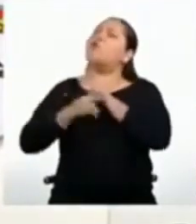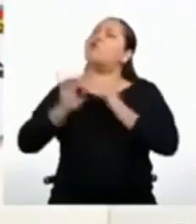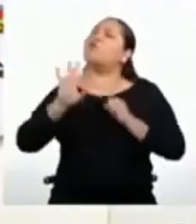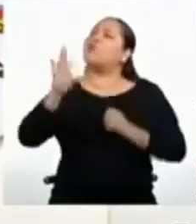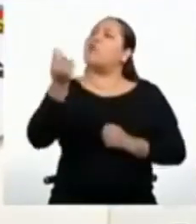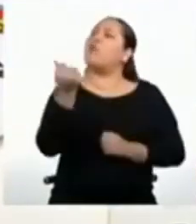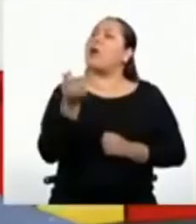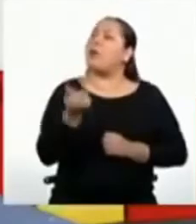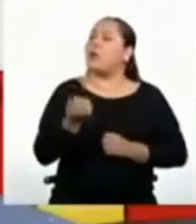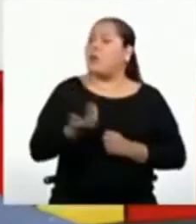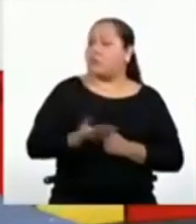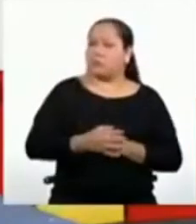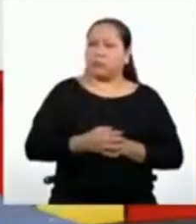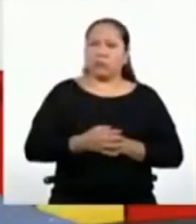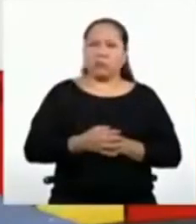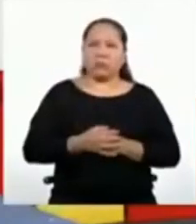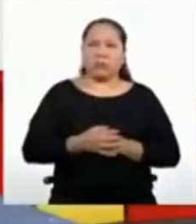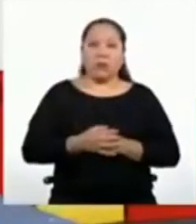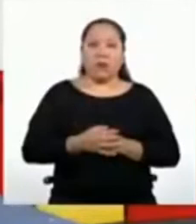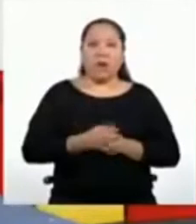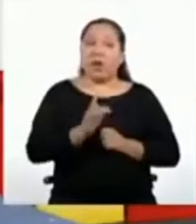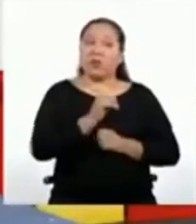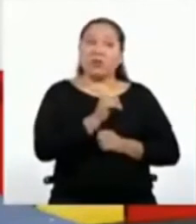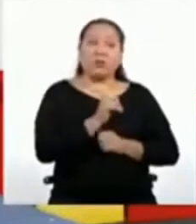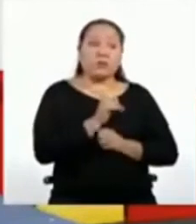dinero!